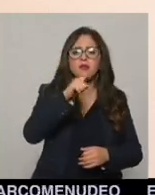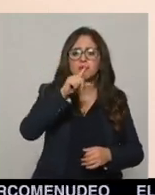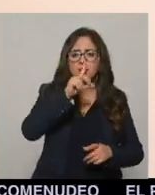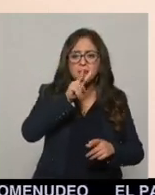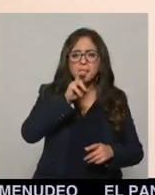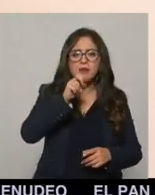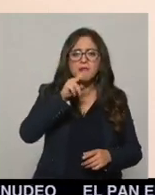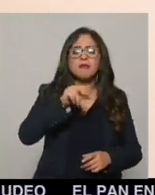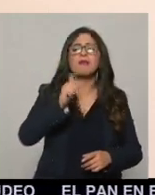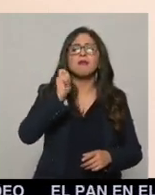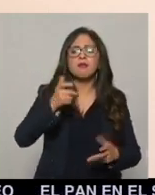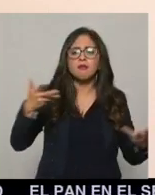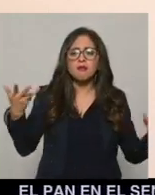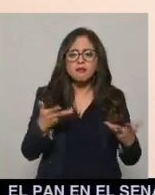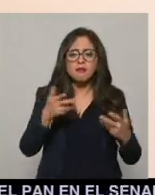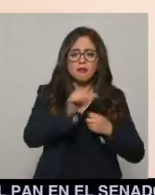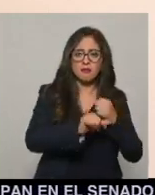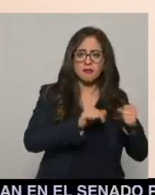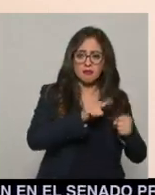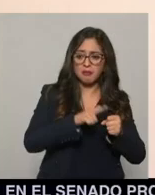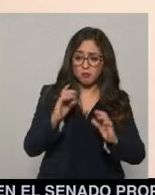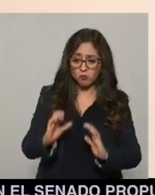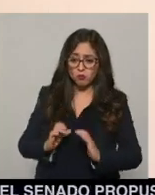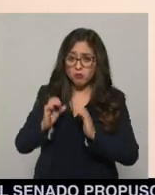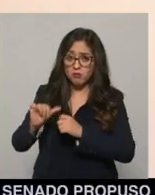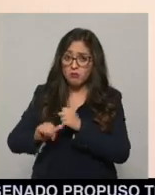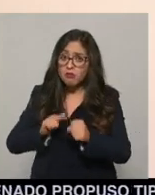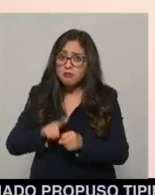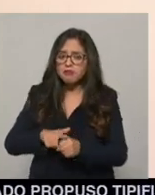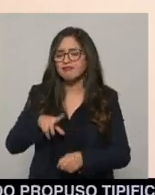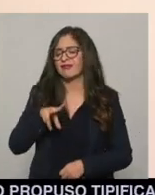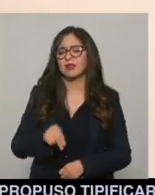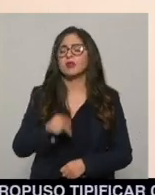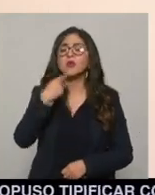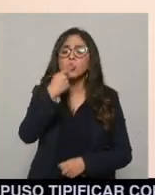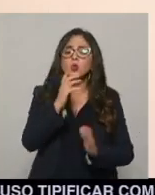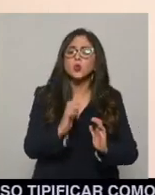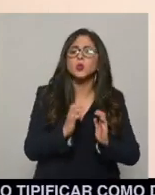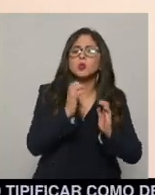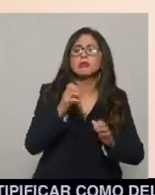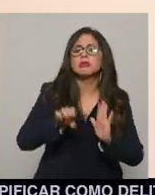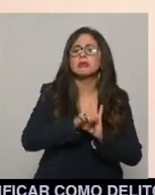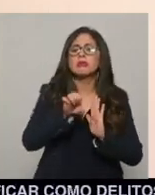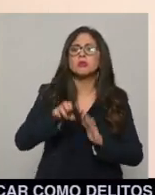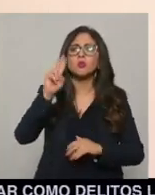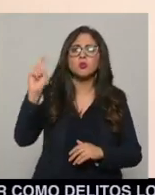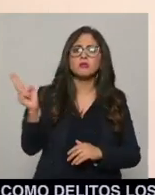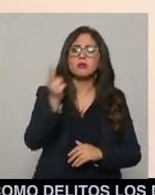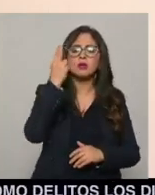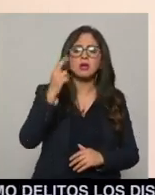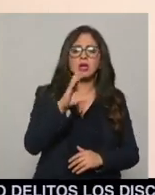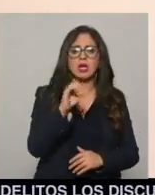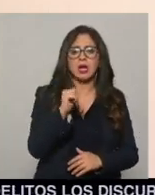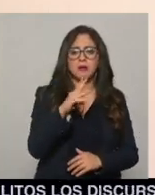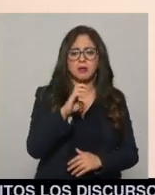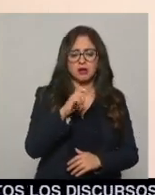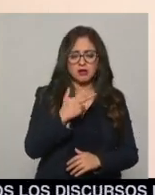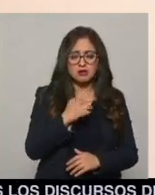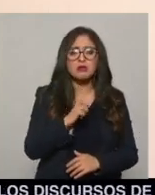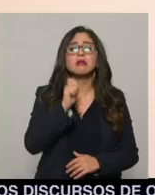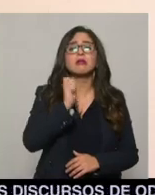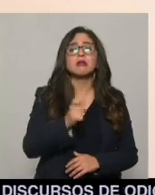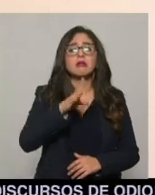siempre es la producción animal, no es el bienestar animal. Que si hablamos en términos de bienestar, en universidades como Cambridge, donde hay materias